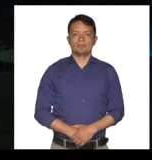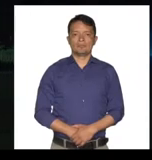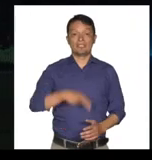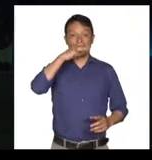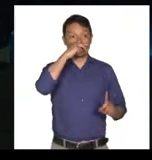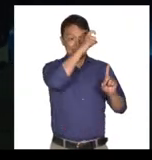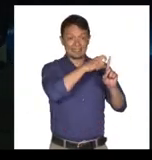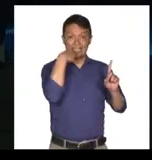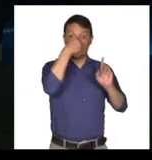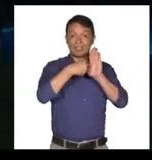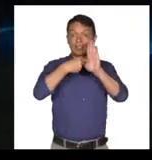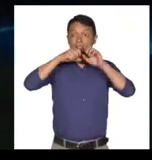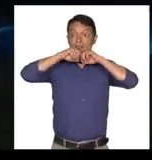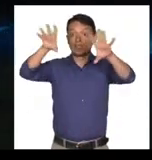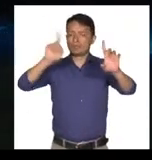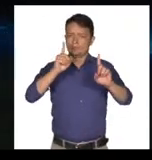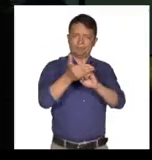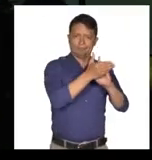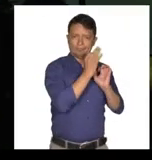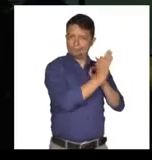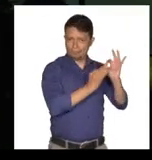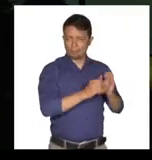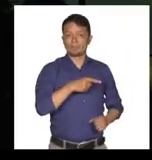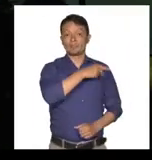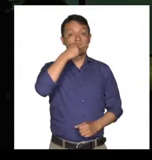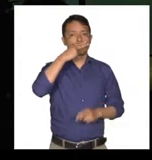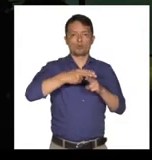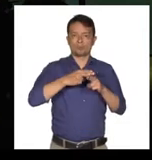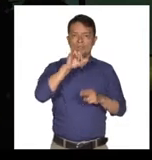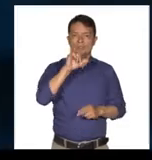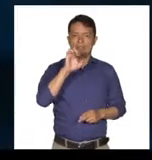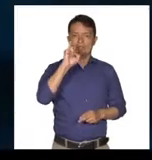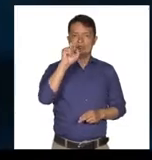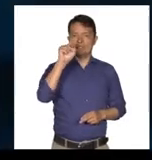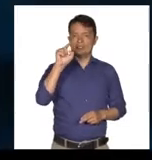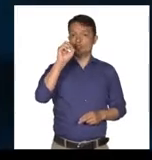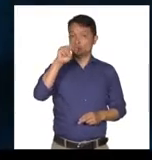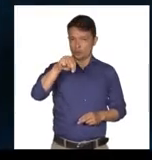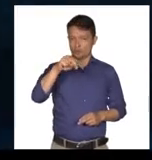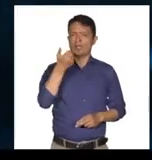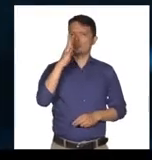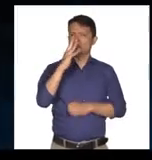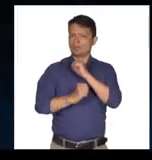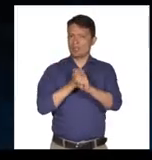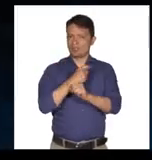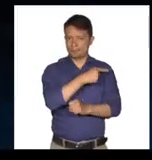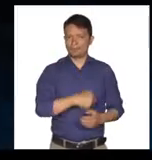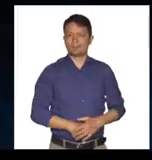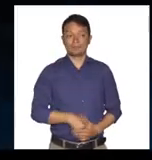La identidad de este niño está protegida por su propia seguridad. Jason, 14 años. Un niño que podría ser de tu barrio.